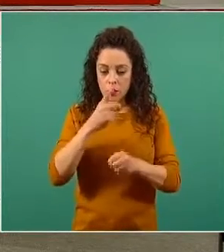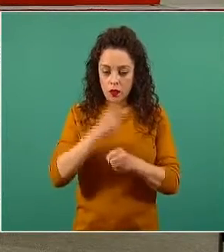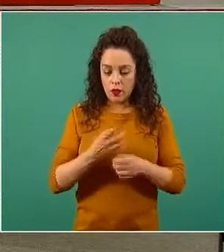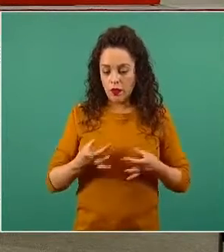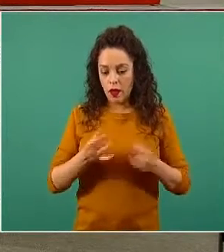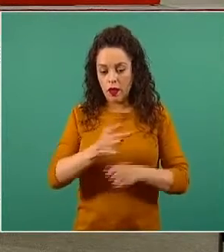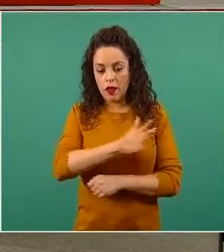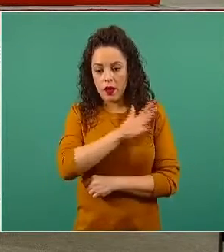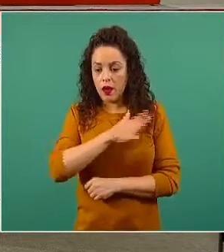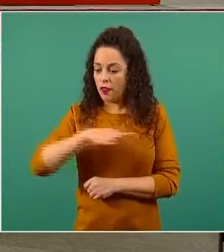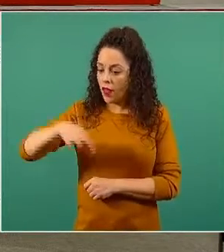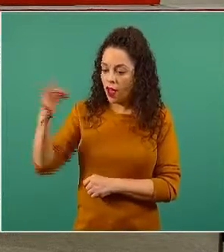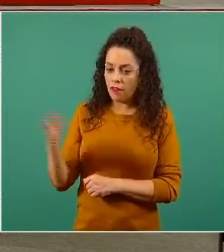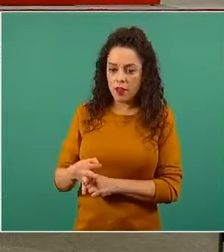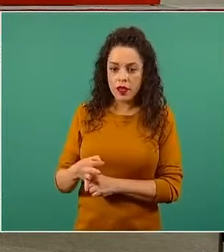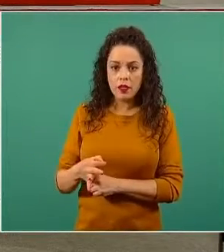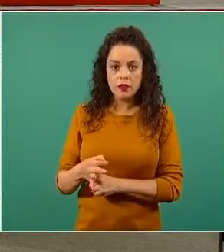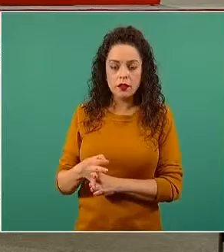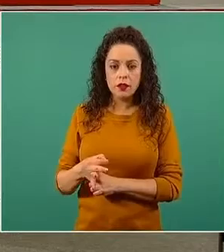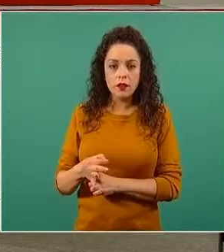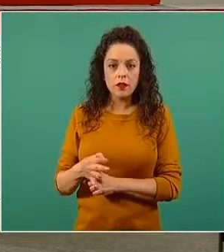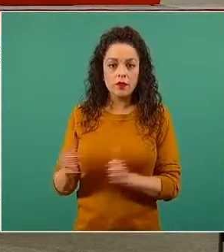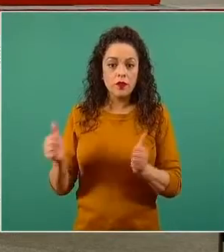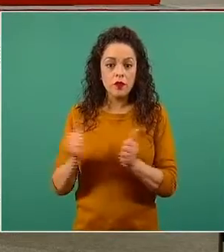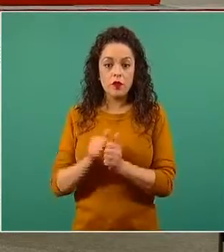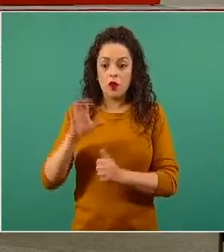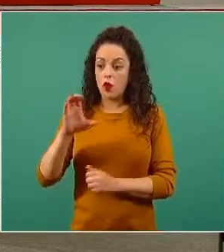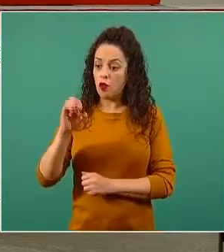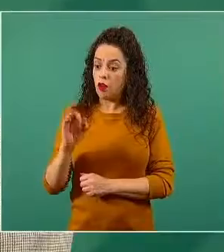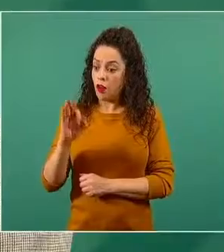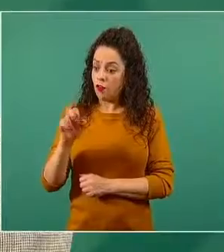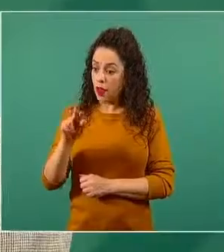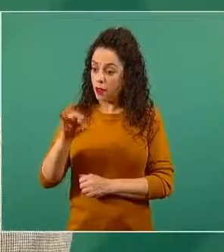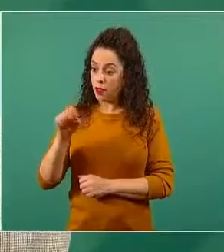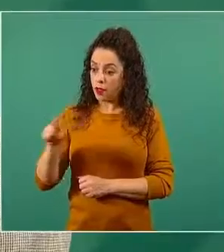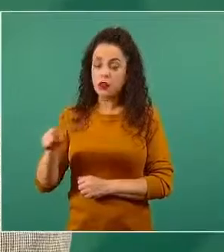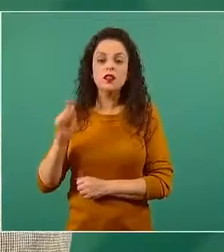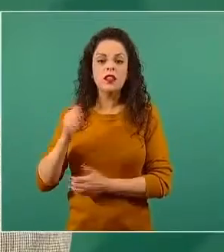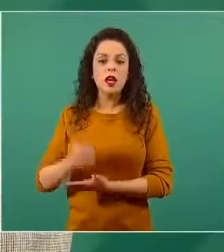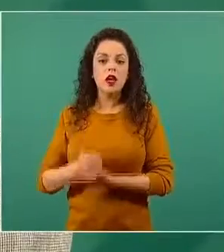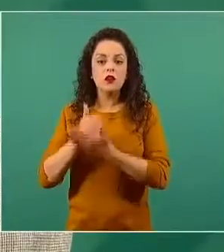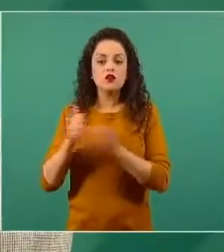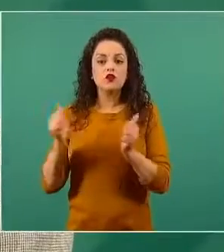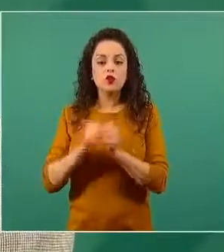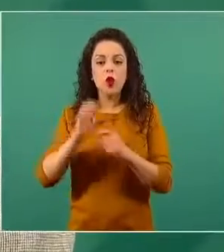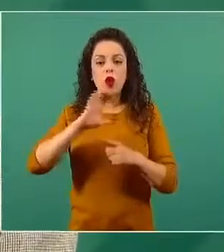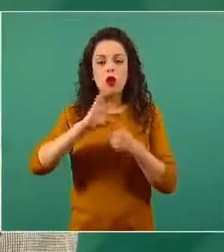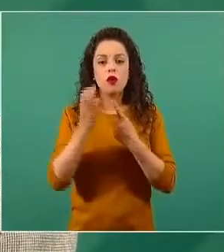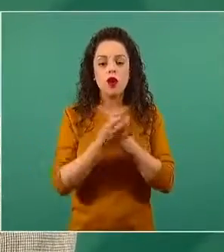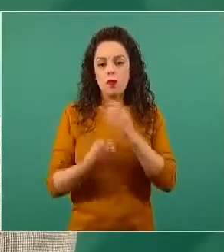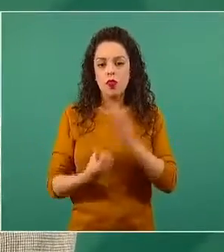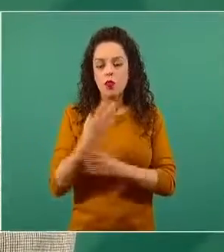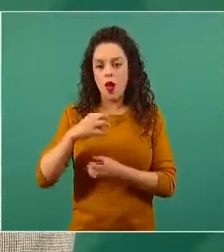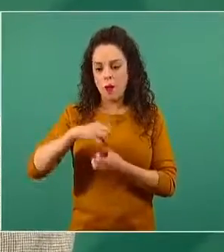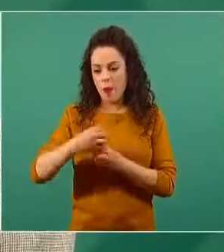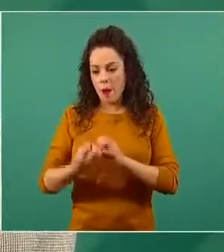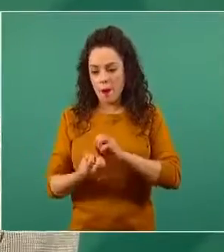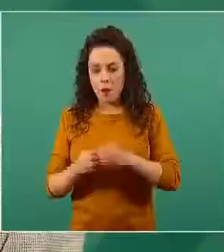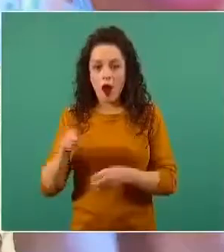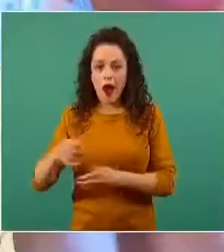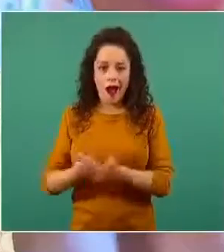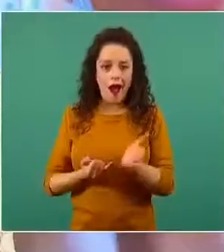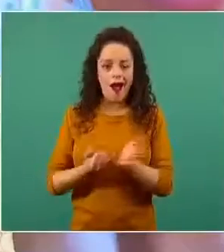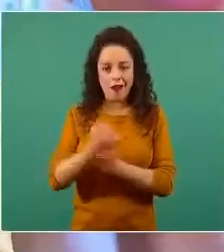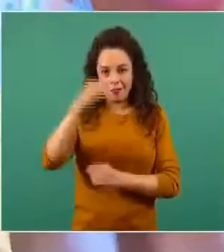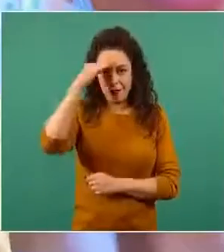y asistida o asistido COFEPRIS por su comité de moléculas nuevas, tomar la decisión de otorgar